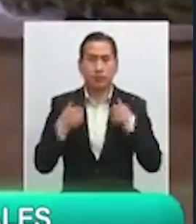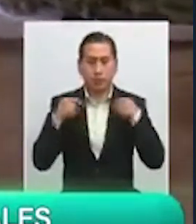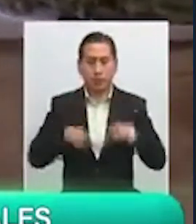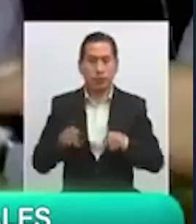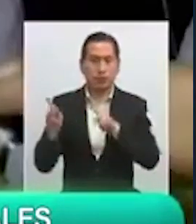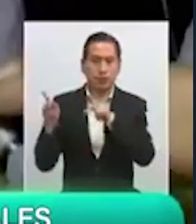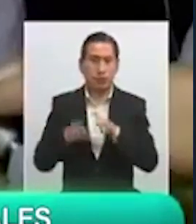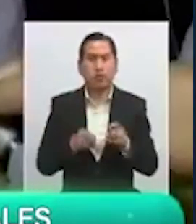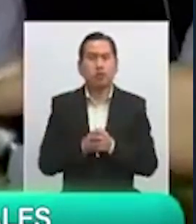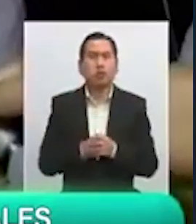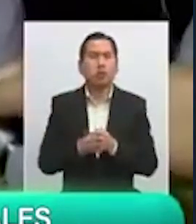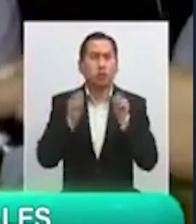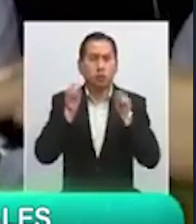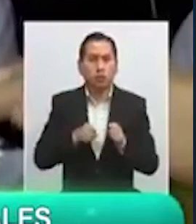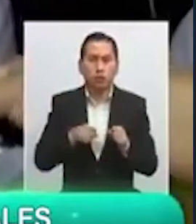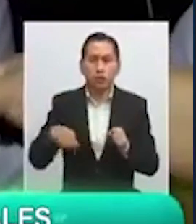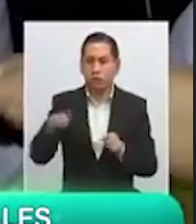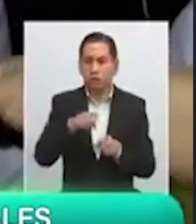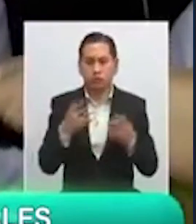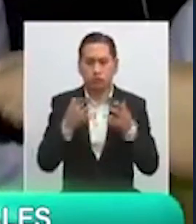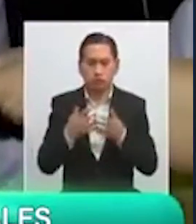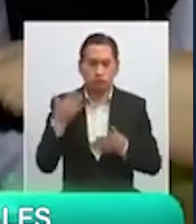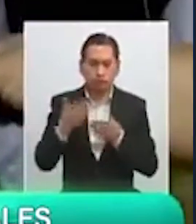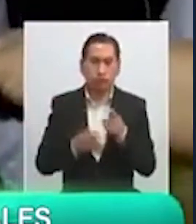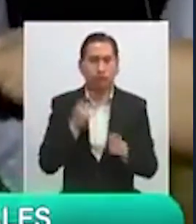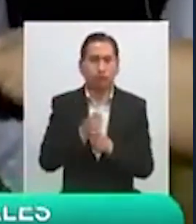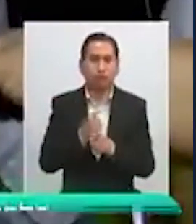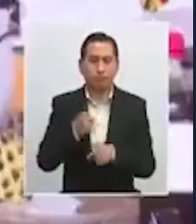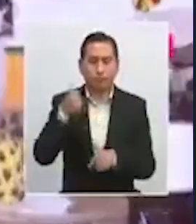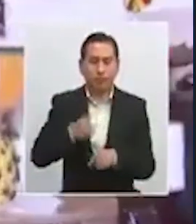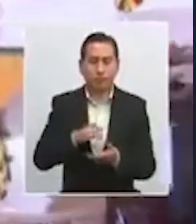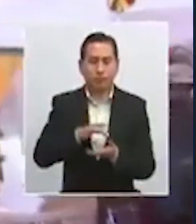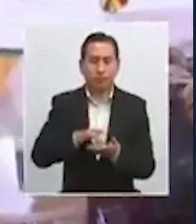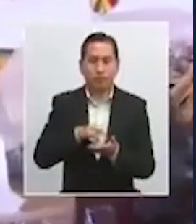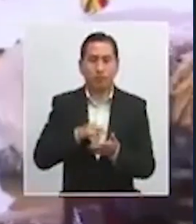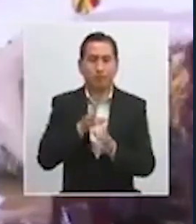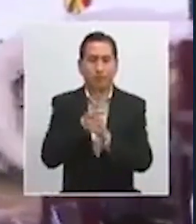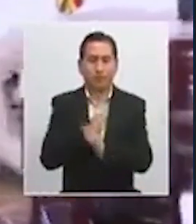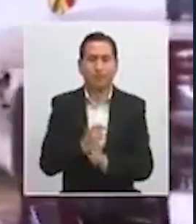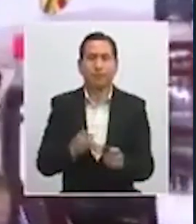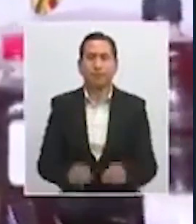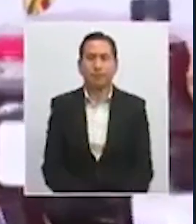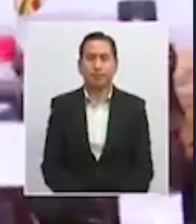Pando para poder hacer una industria artesanal de la medicina tradicional.